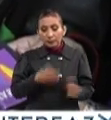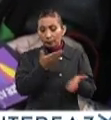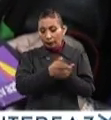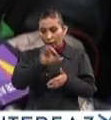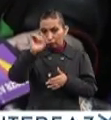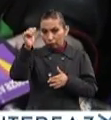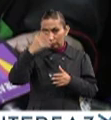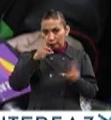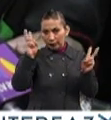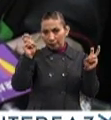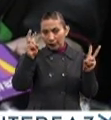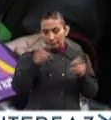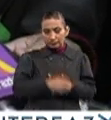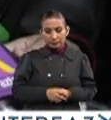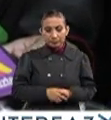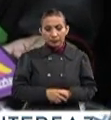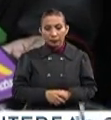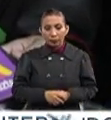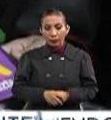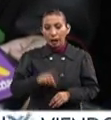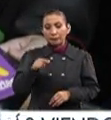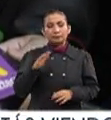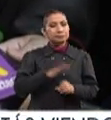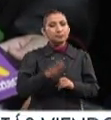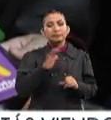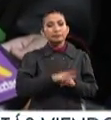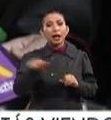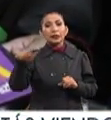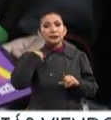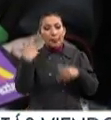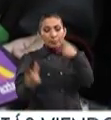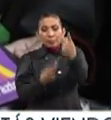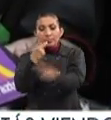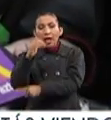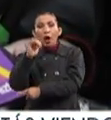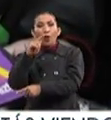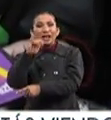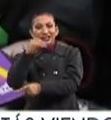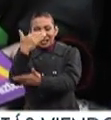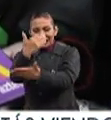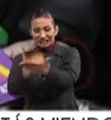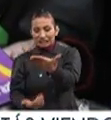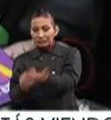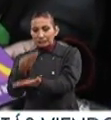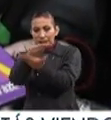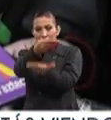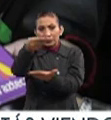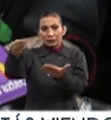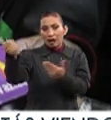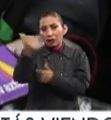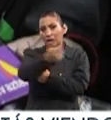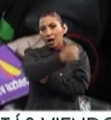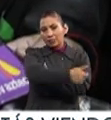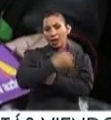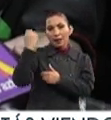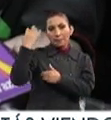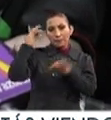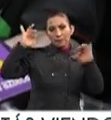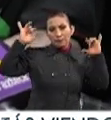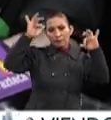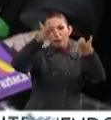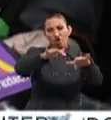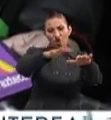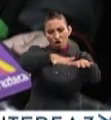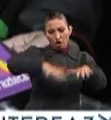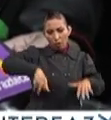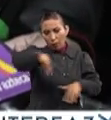Otro tema muy importante fue las encuestas que se aplicaban en cada uno de los foros,